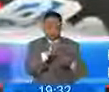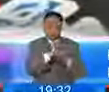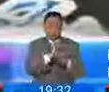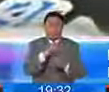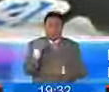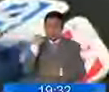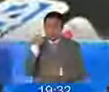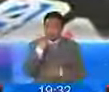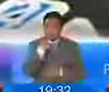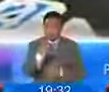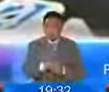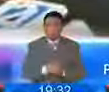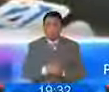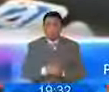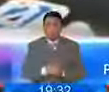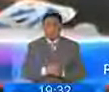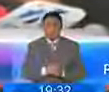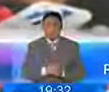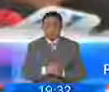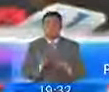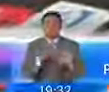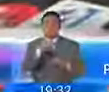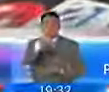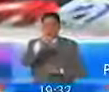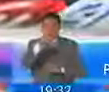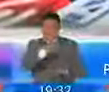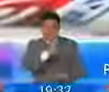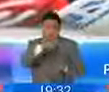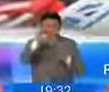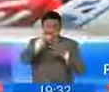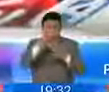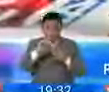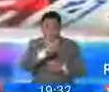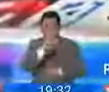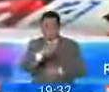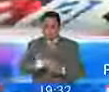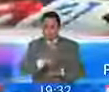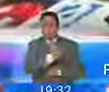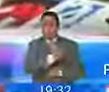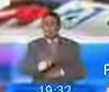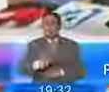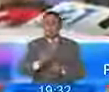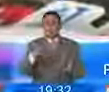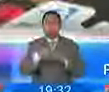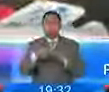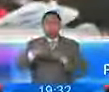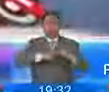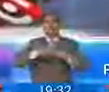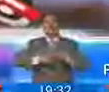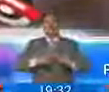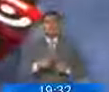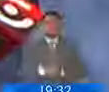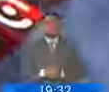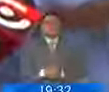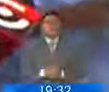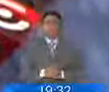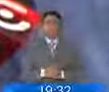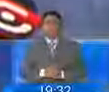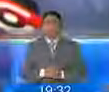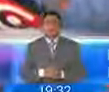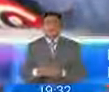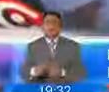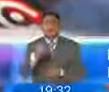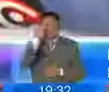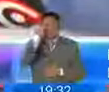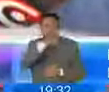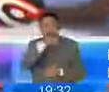Entonces, usted representa a la CENESID. No, yo soy presidente de la Facultad de Administración, compañero. ¿Por qué durante el tiempo de la